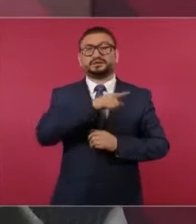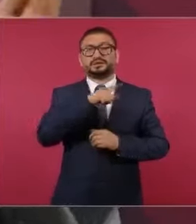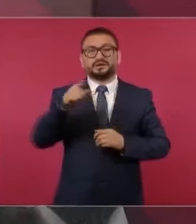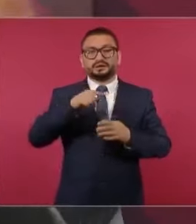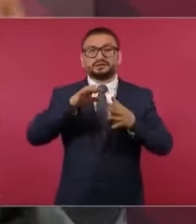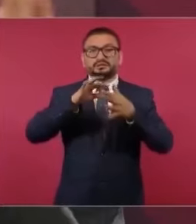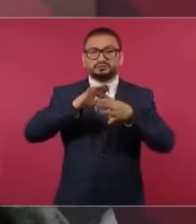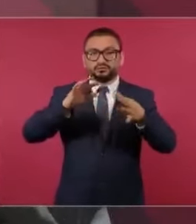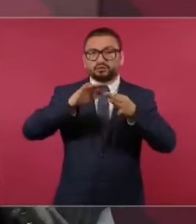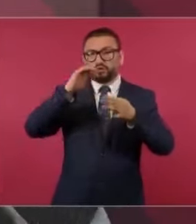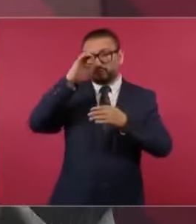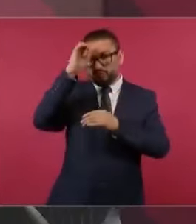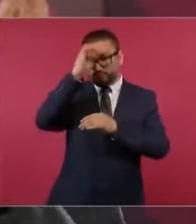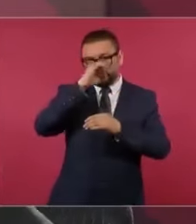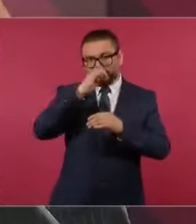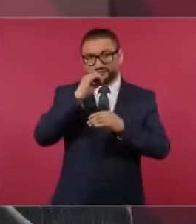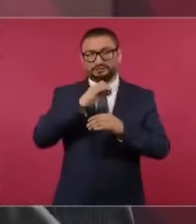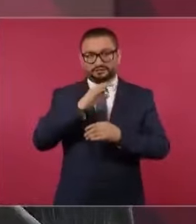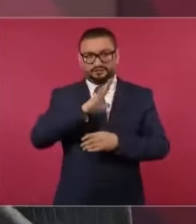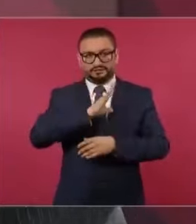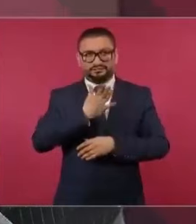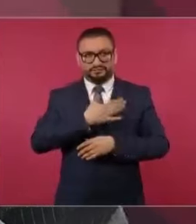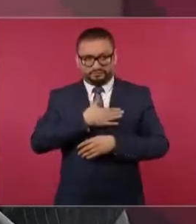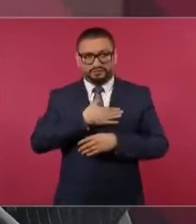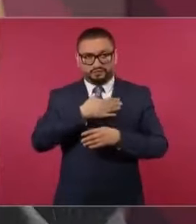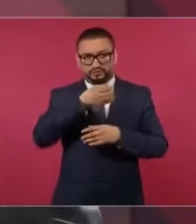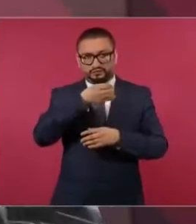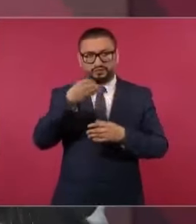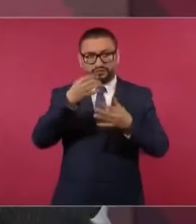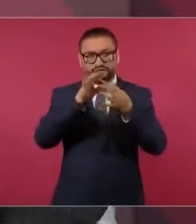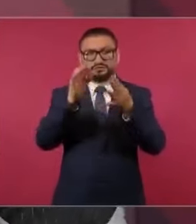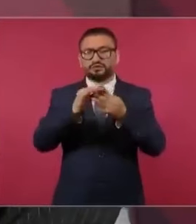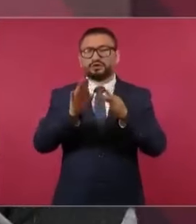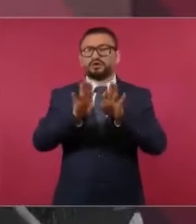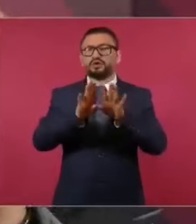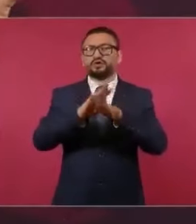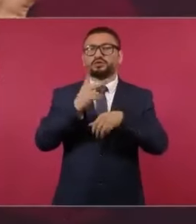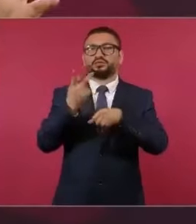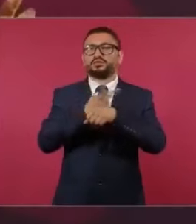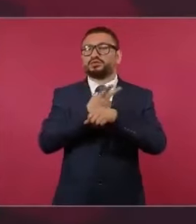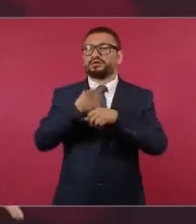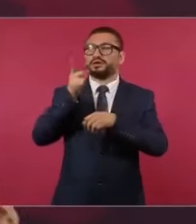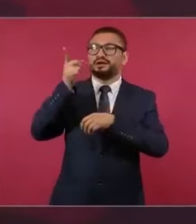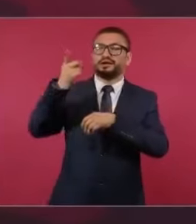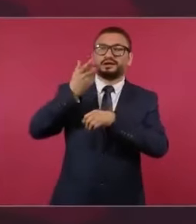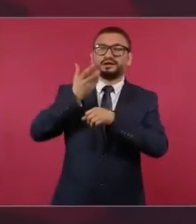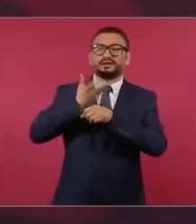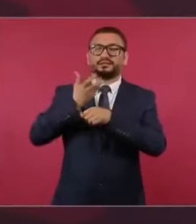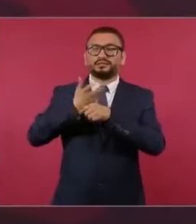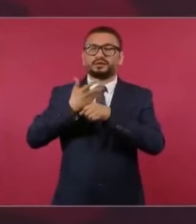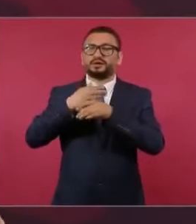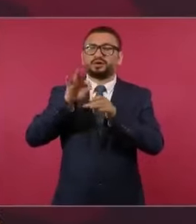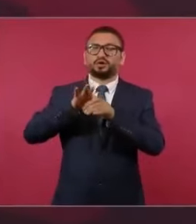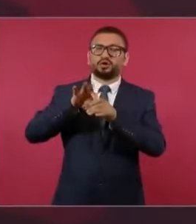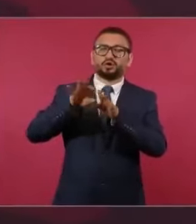objetiva en español sobre cómo está la contienda en Estados